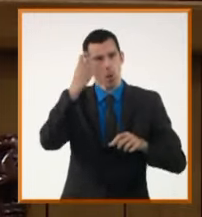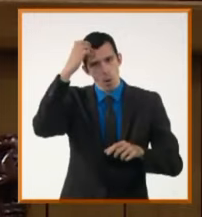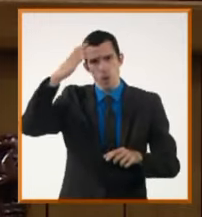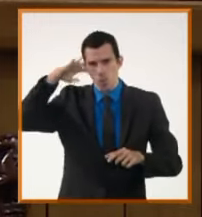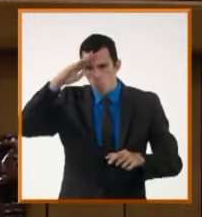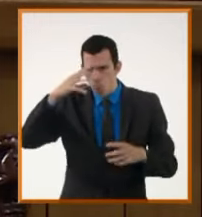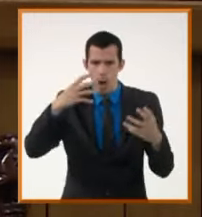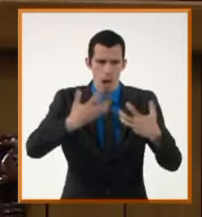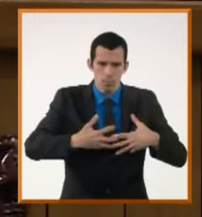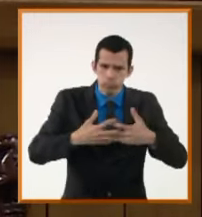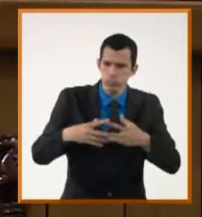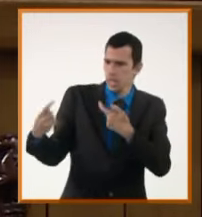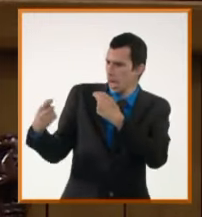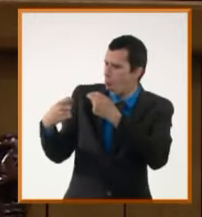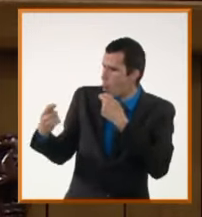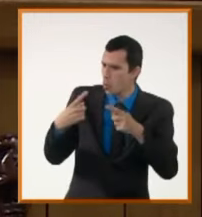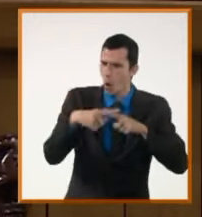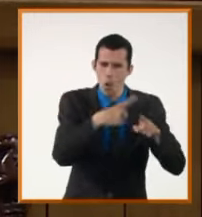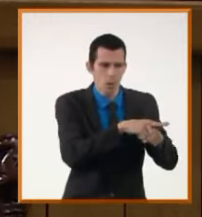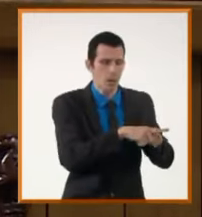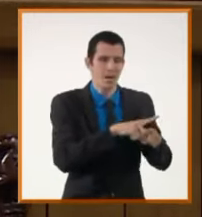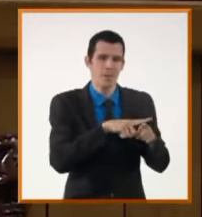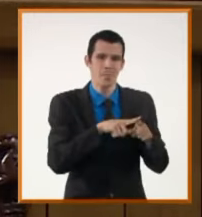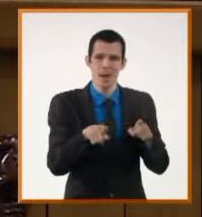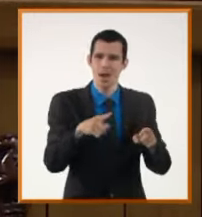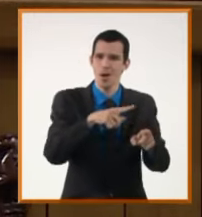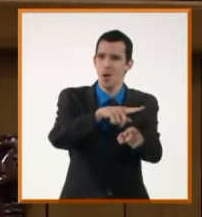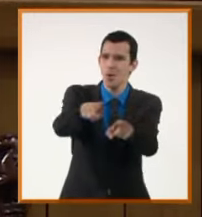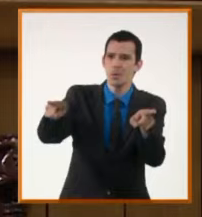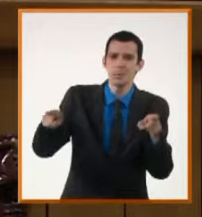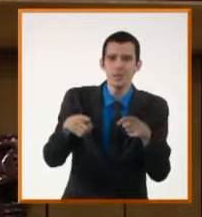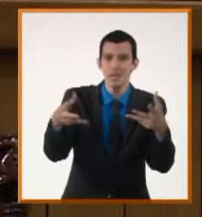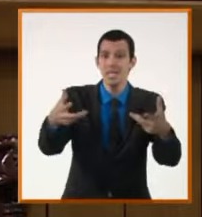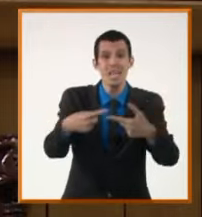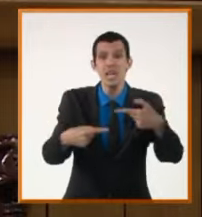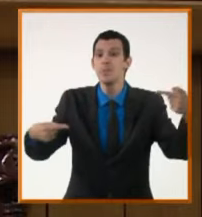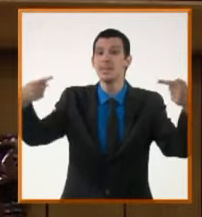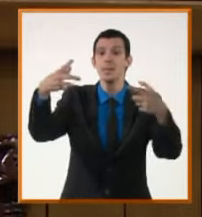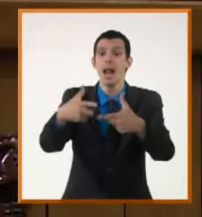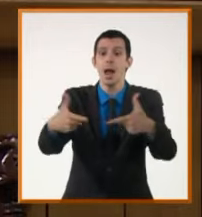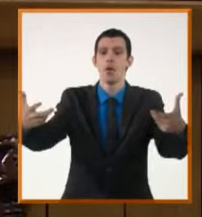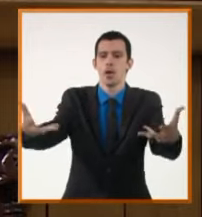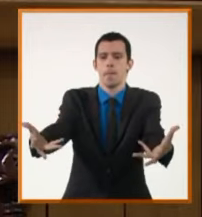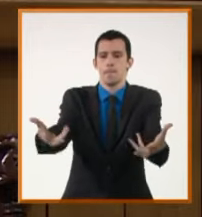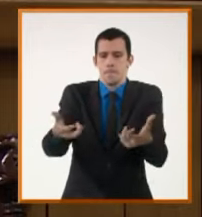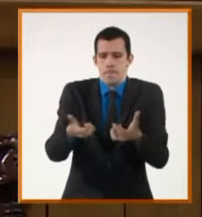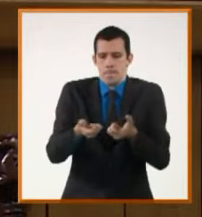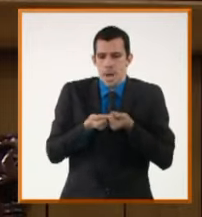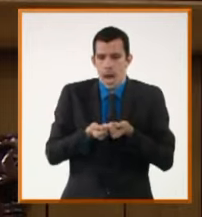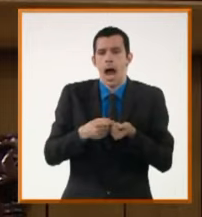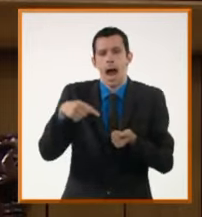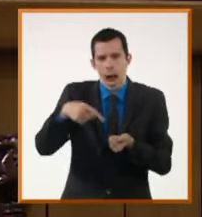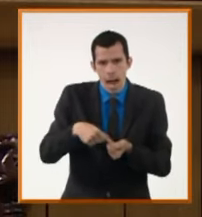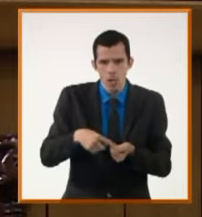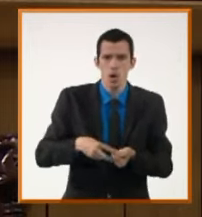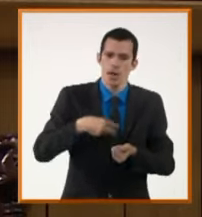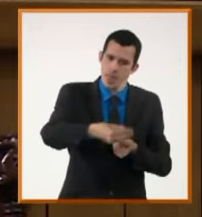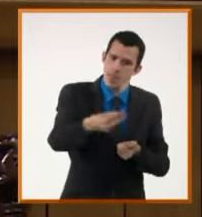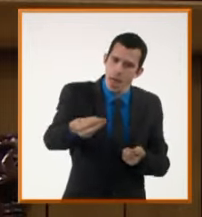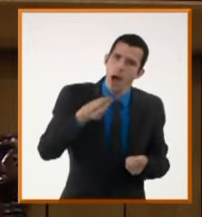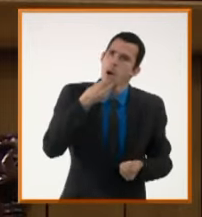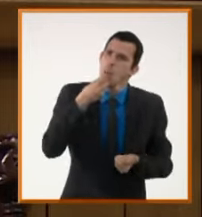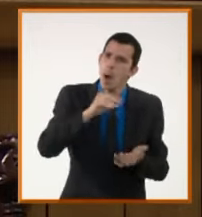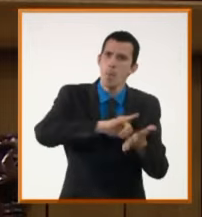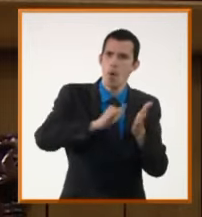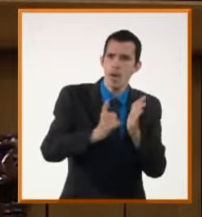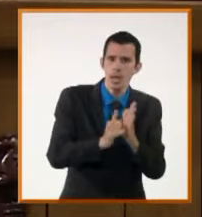gestión estatal no paga impuestos, tiene responsabilidad, pero la irresponsabilidad principal es de quien se lo tiene que cobrar. Y